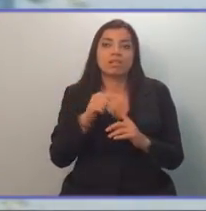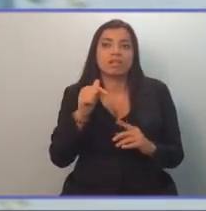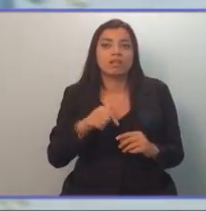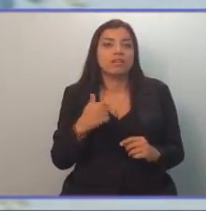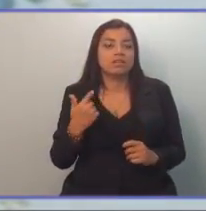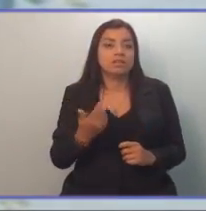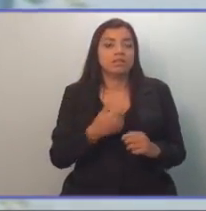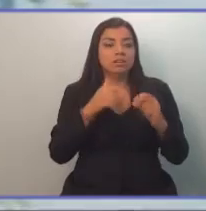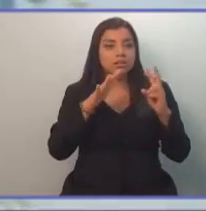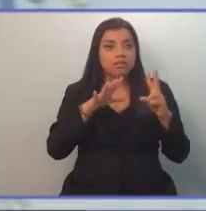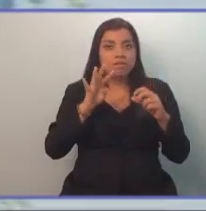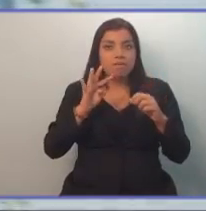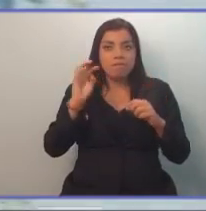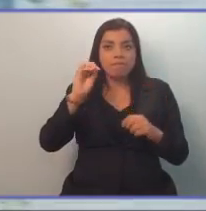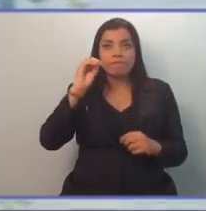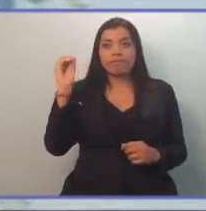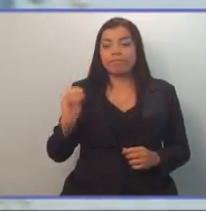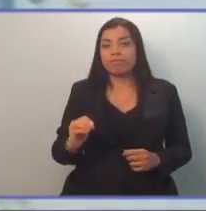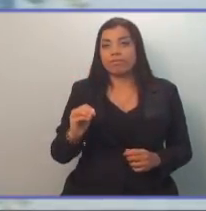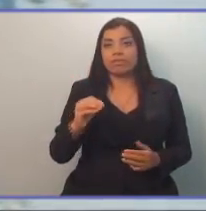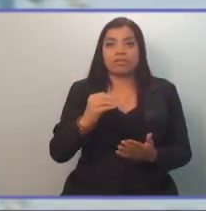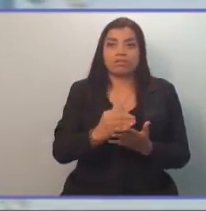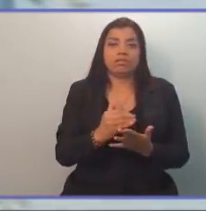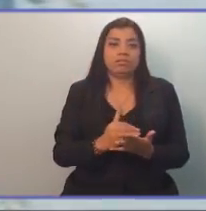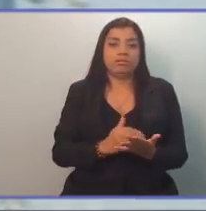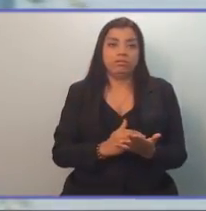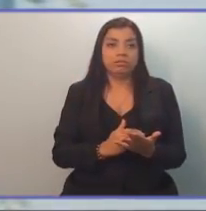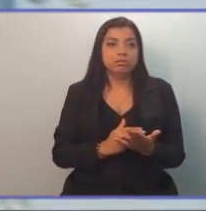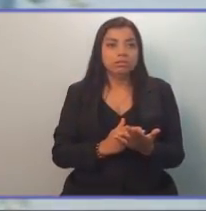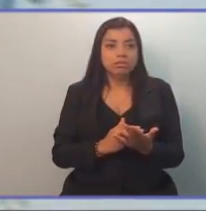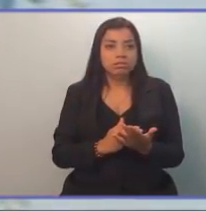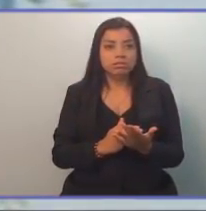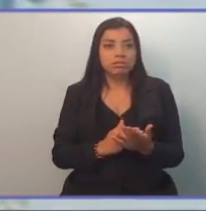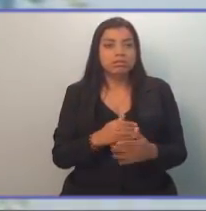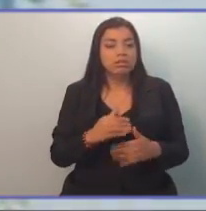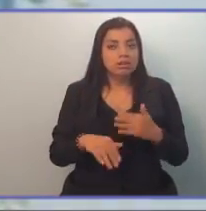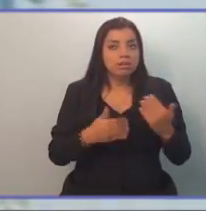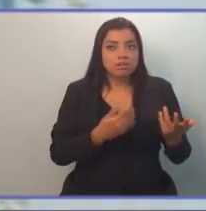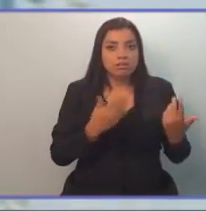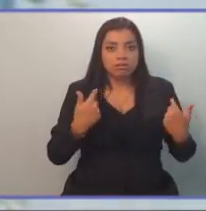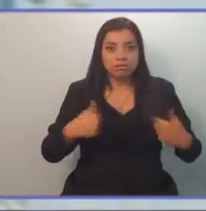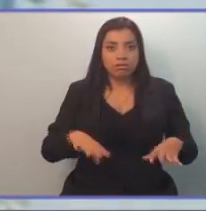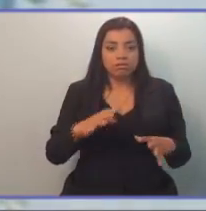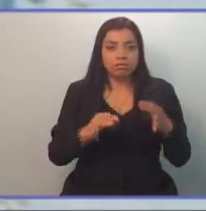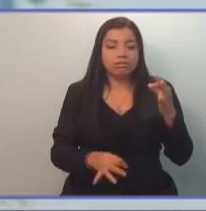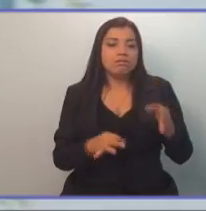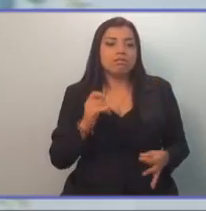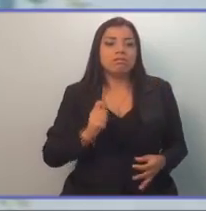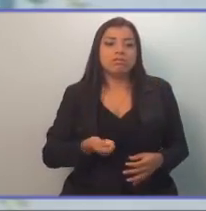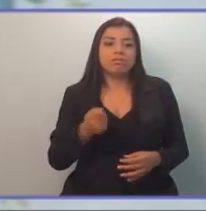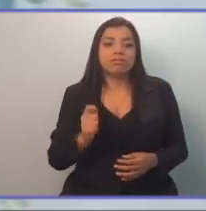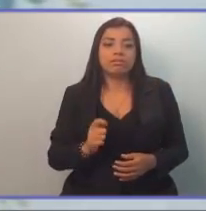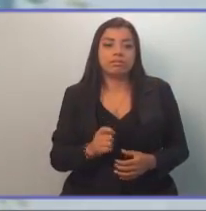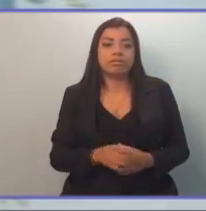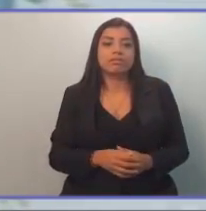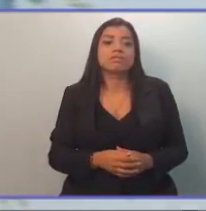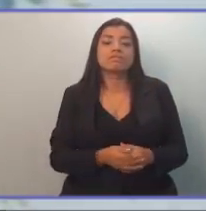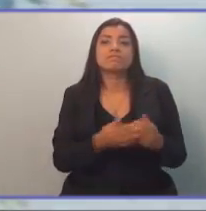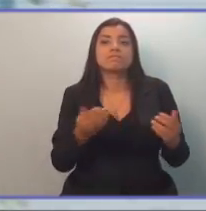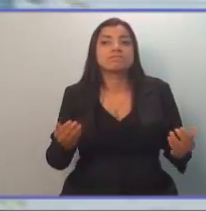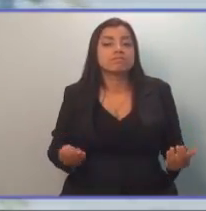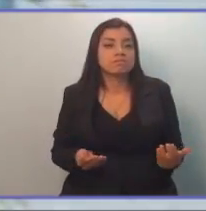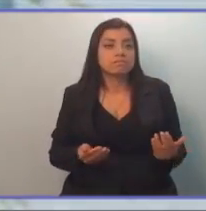en un 74% la depuración de los casos, dándole naturalmente a los jueces investigados todas